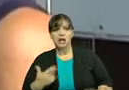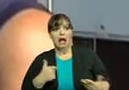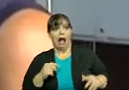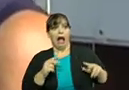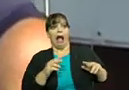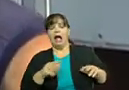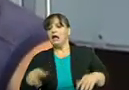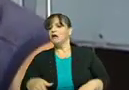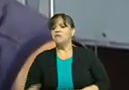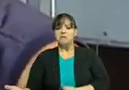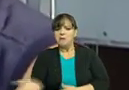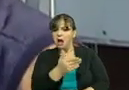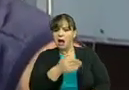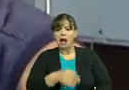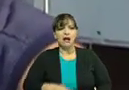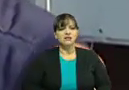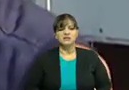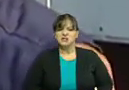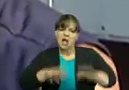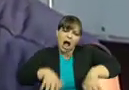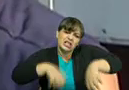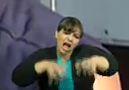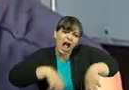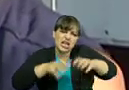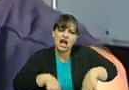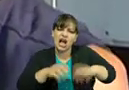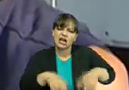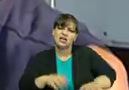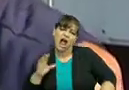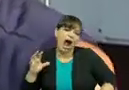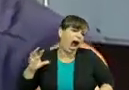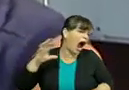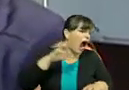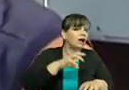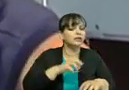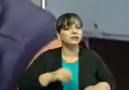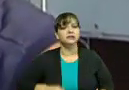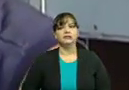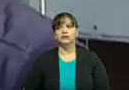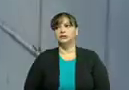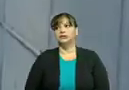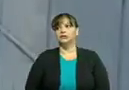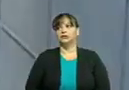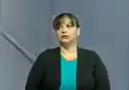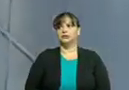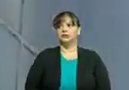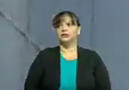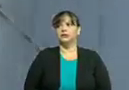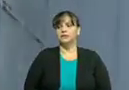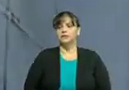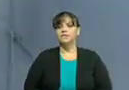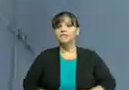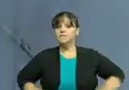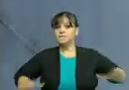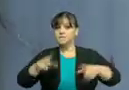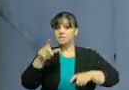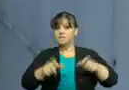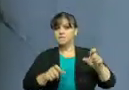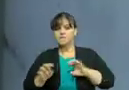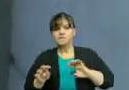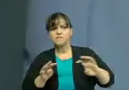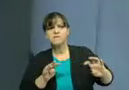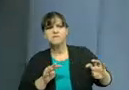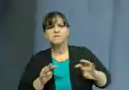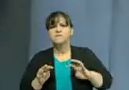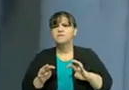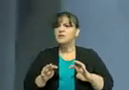dice, no me acerco. Claro. Al menos él creo que no sabía que era bravo el perro. Los moradores piden a la policía mayor